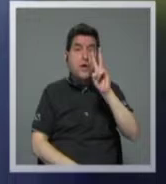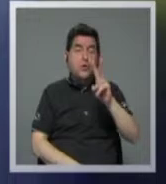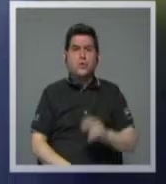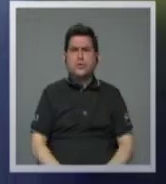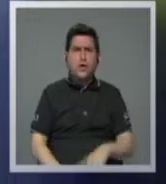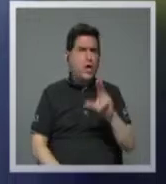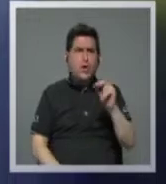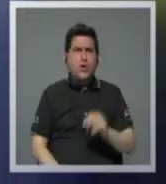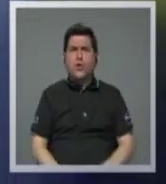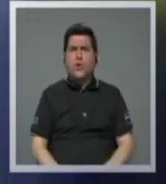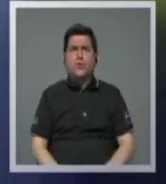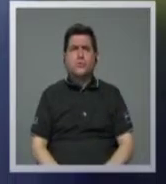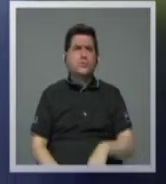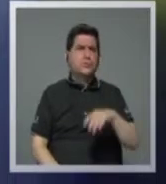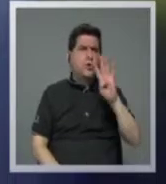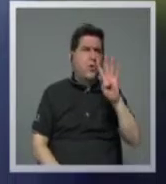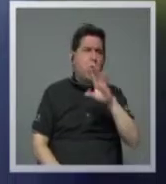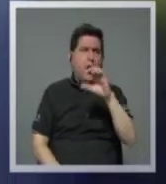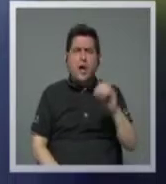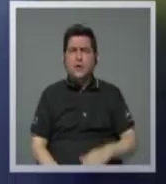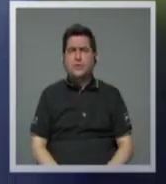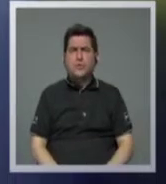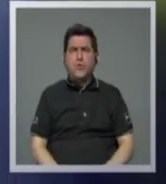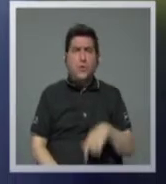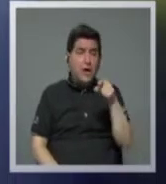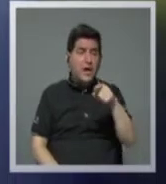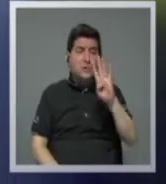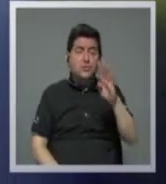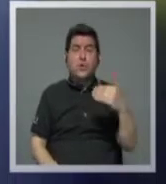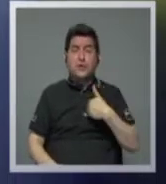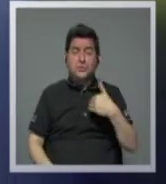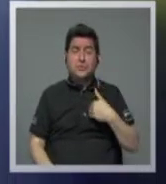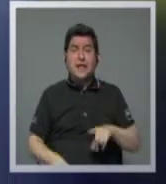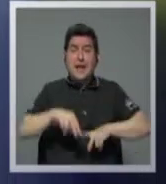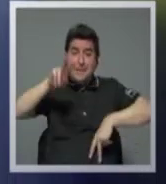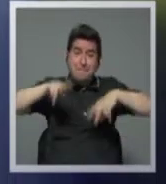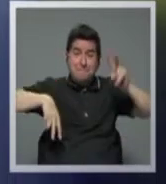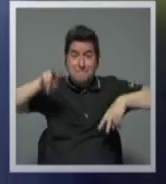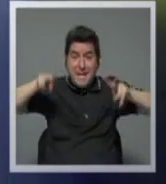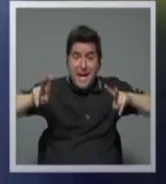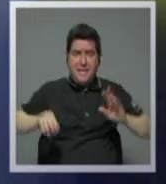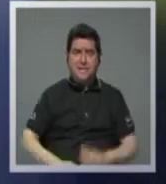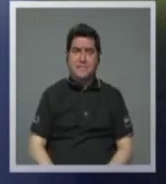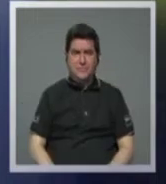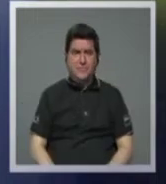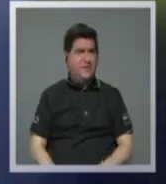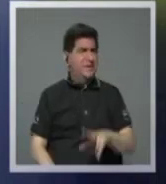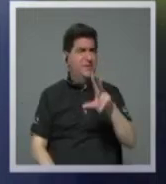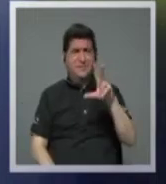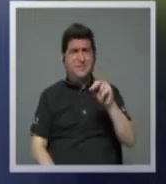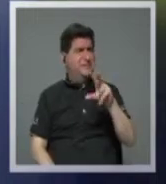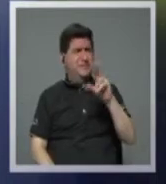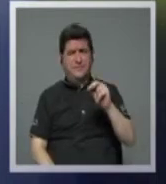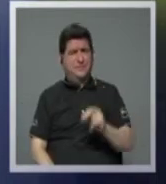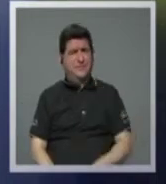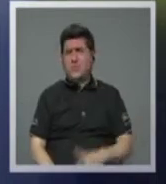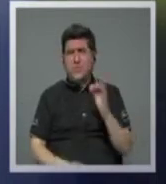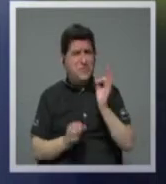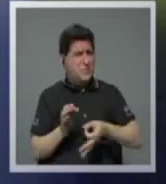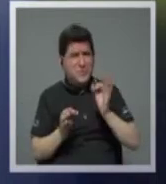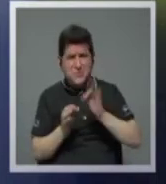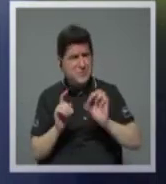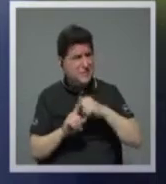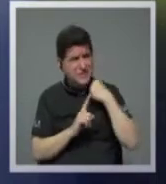que hay como 4, e incluso esos 4 tienen a su vez sus variantes. Entonces no es tan sencillo el